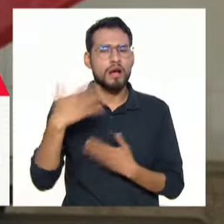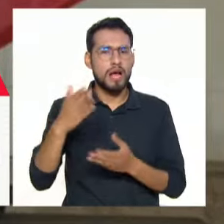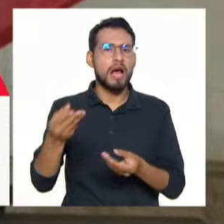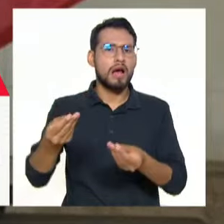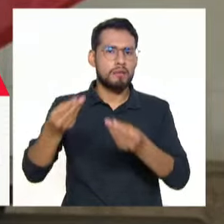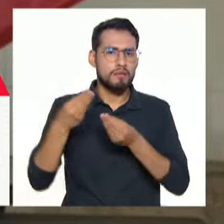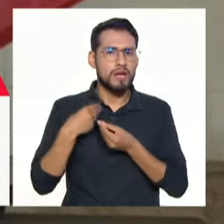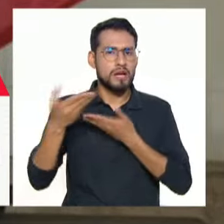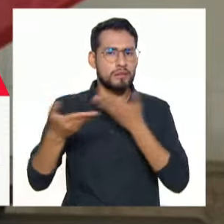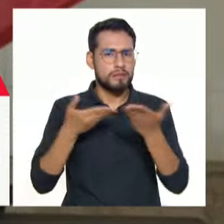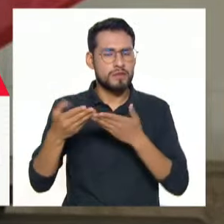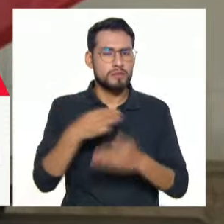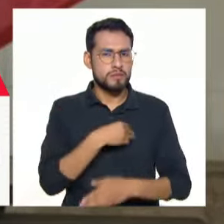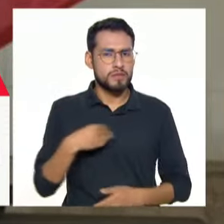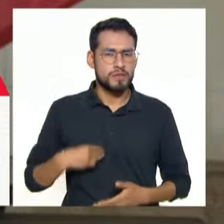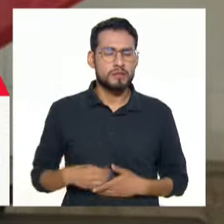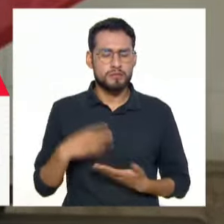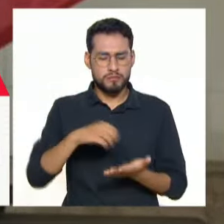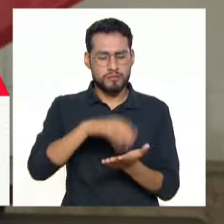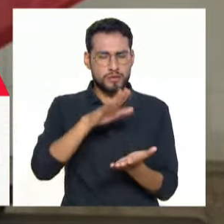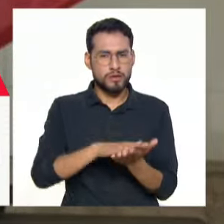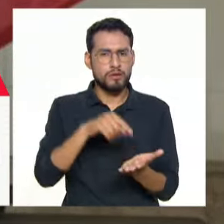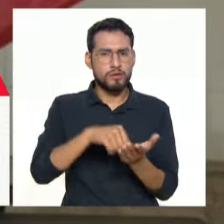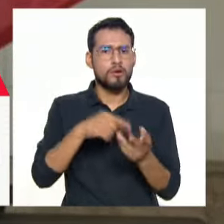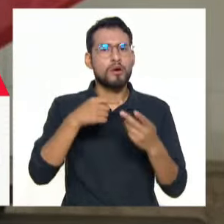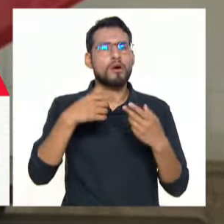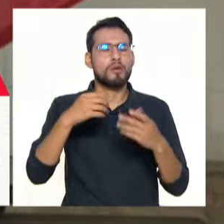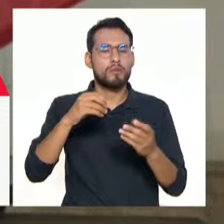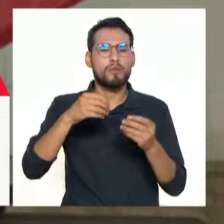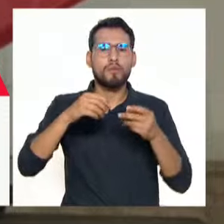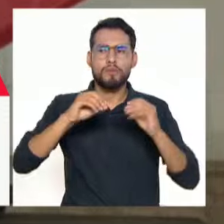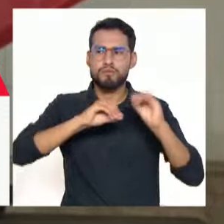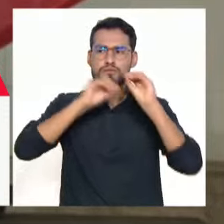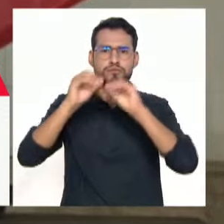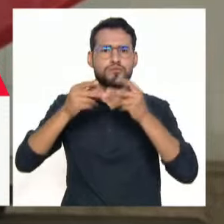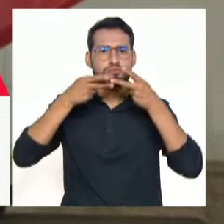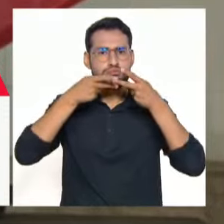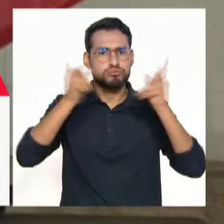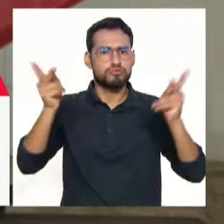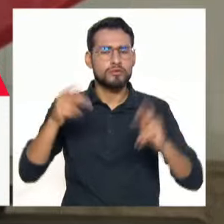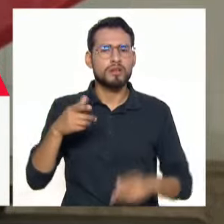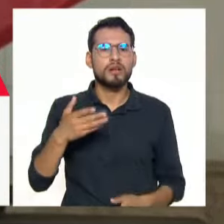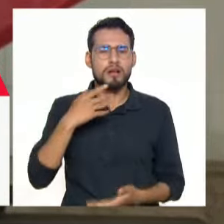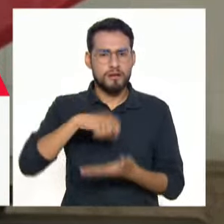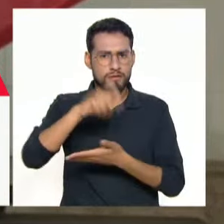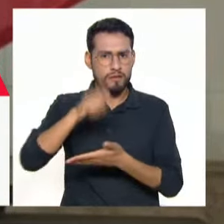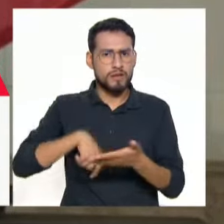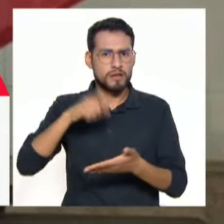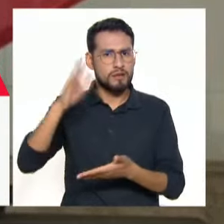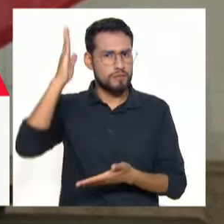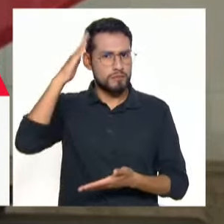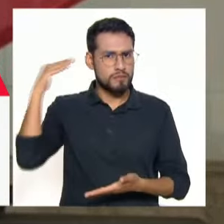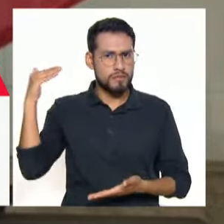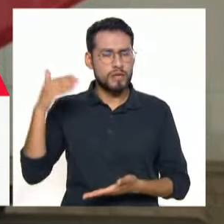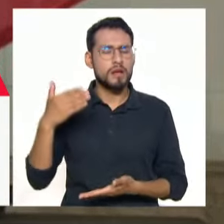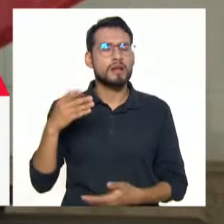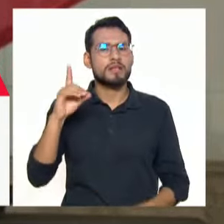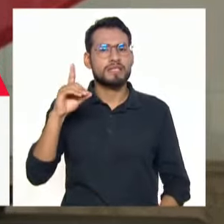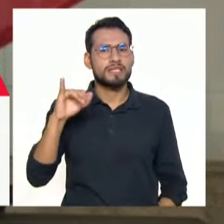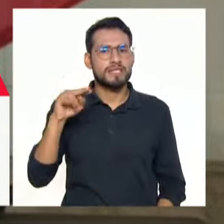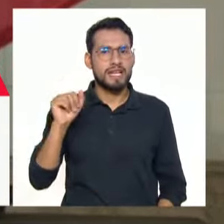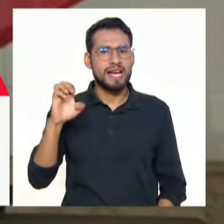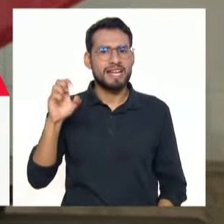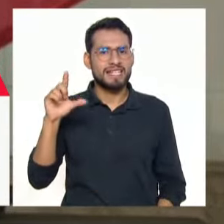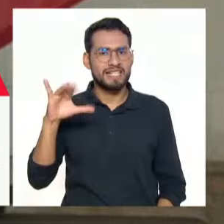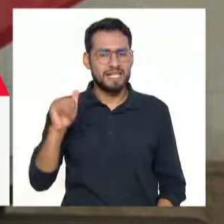prestados a la Nación. Regístrese, comuníquese y publíquese. Firman Dinercilia Boluarte Segarra, Presidenta de la